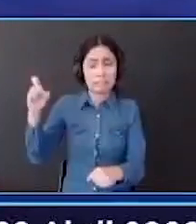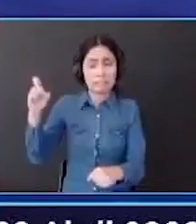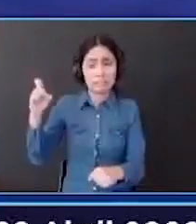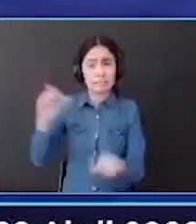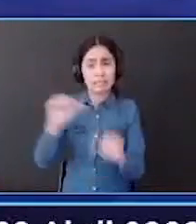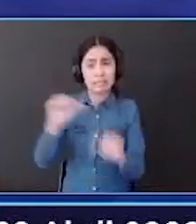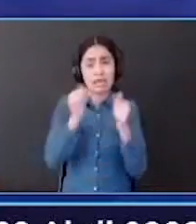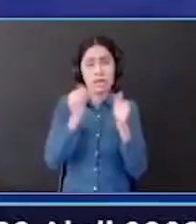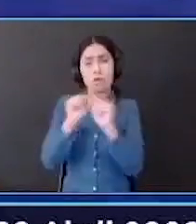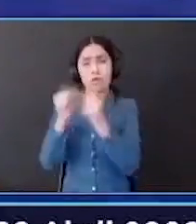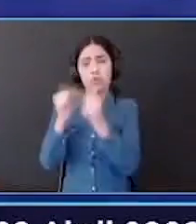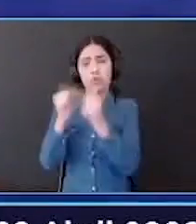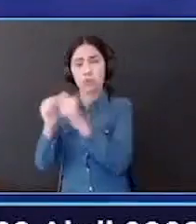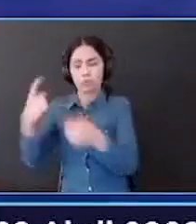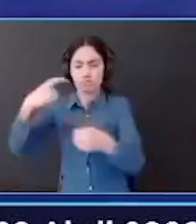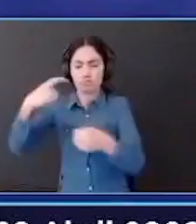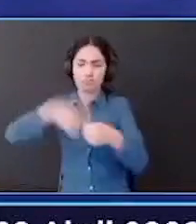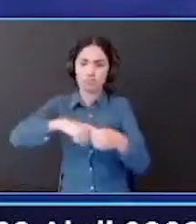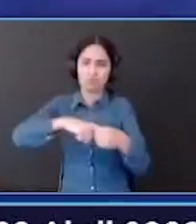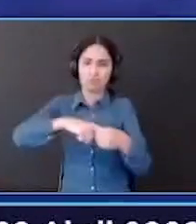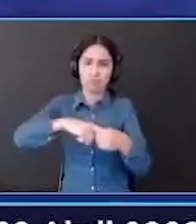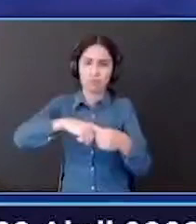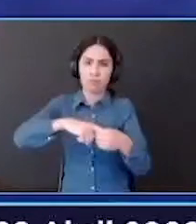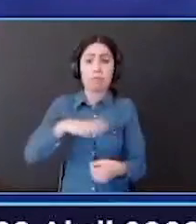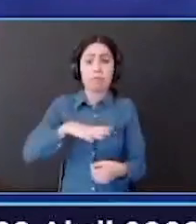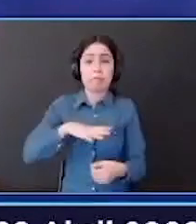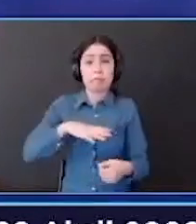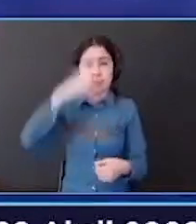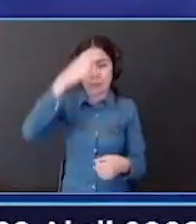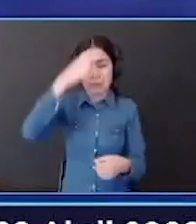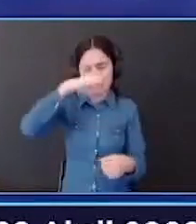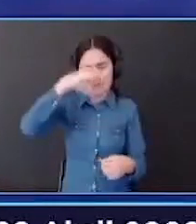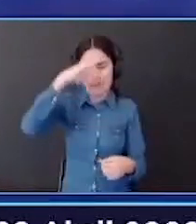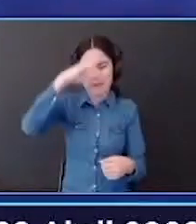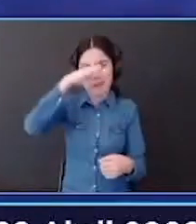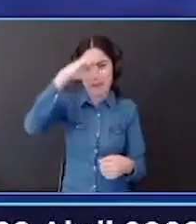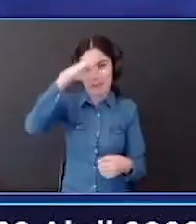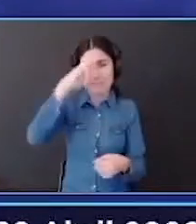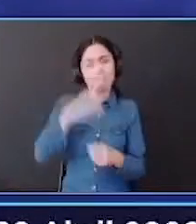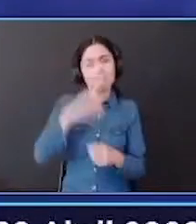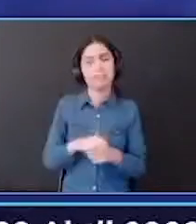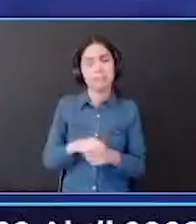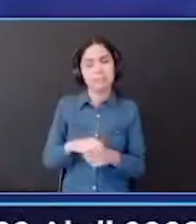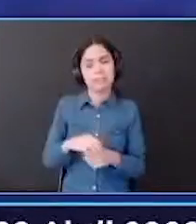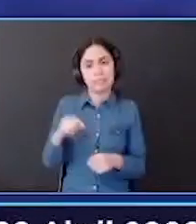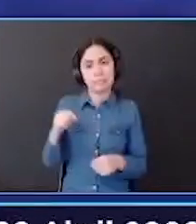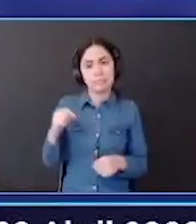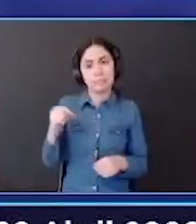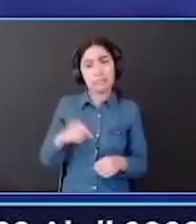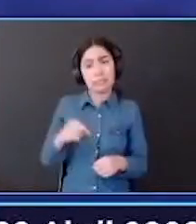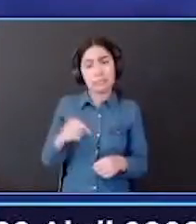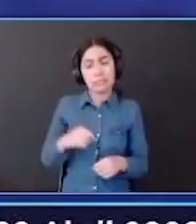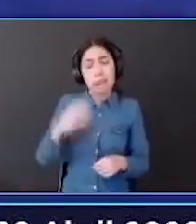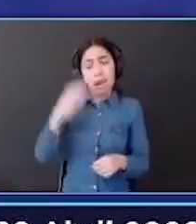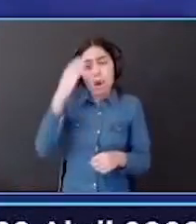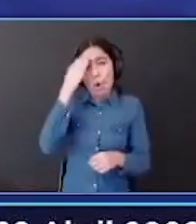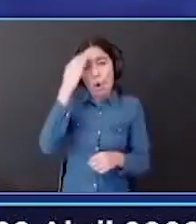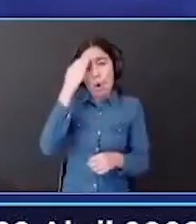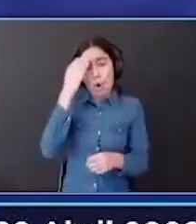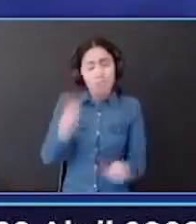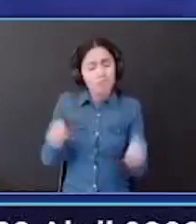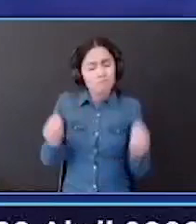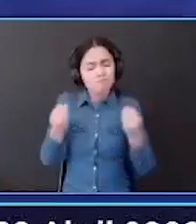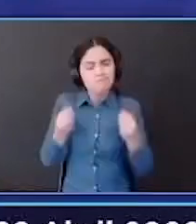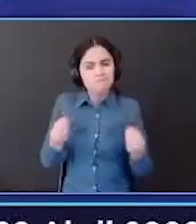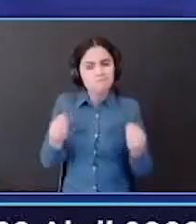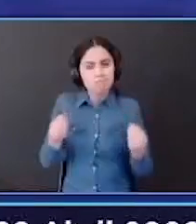civil que cuentan con esta experiencia, con esta vinculación, con esta presencia y el conocimiento de la